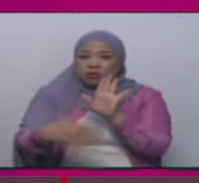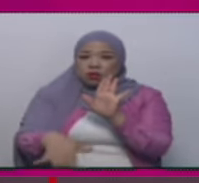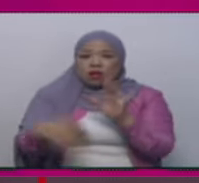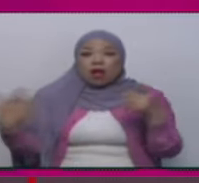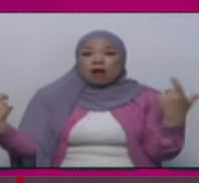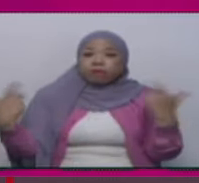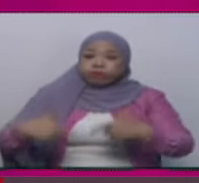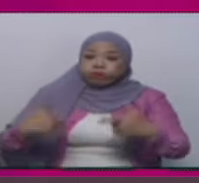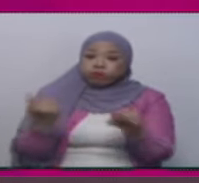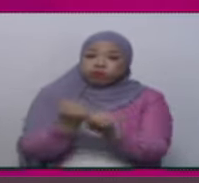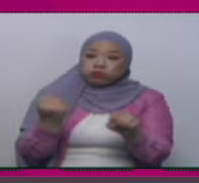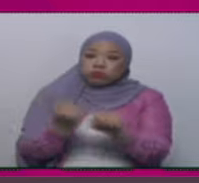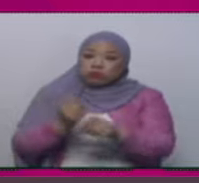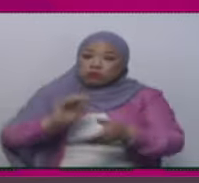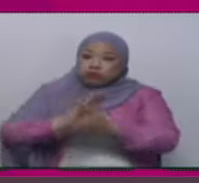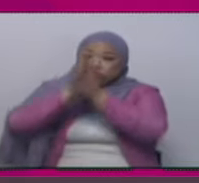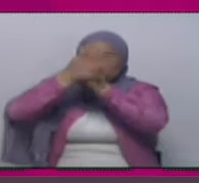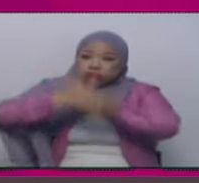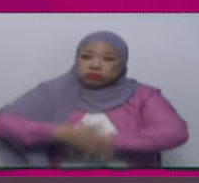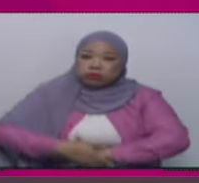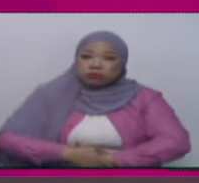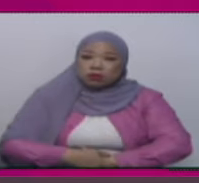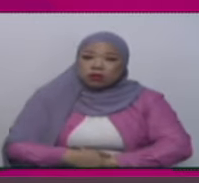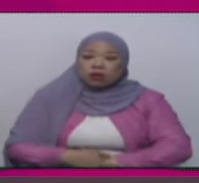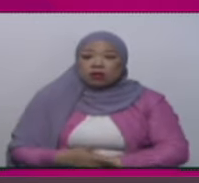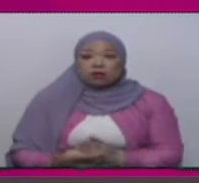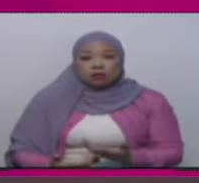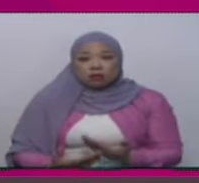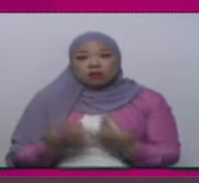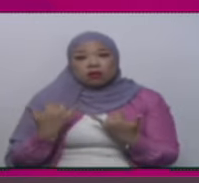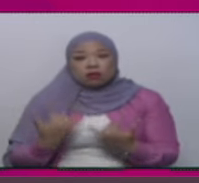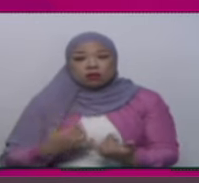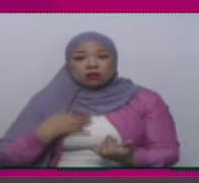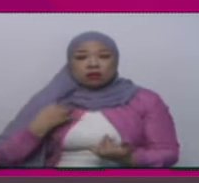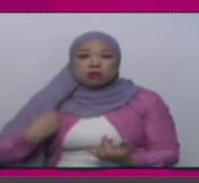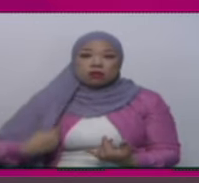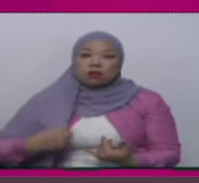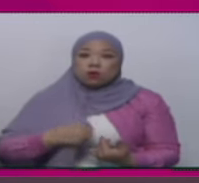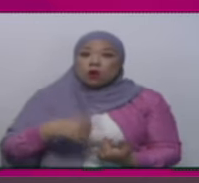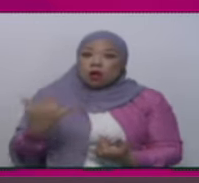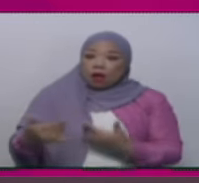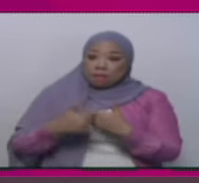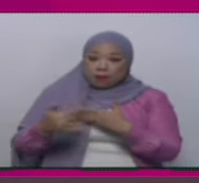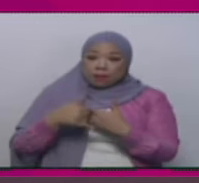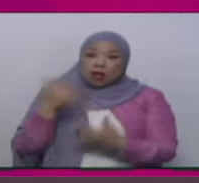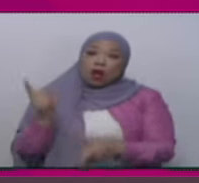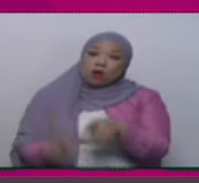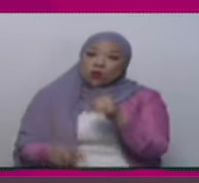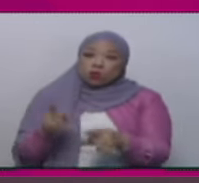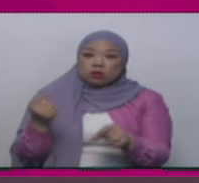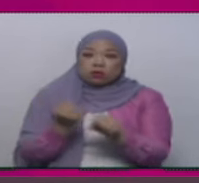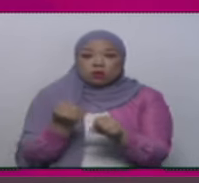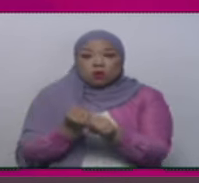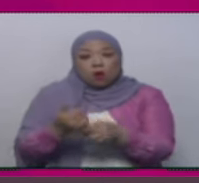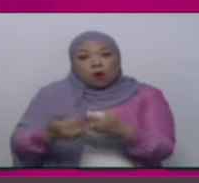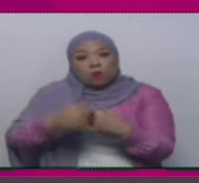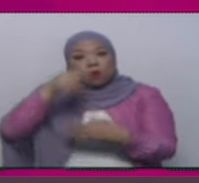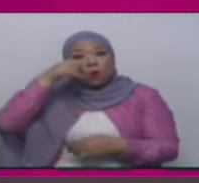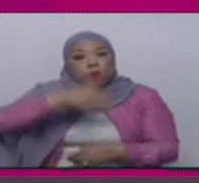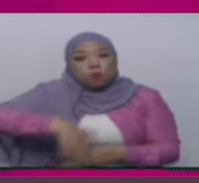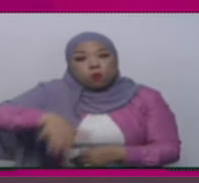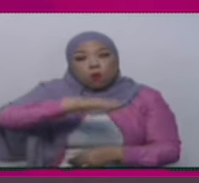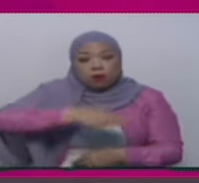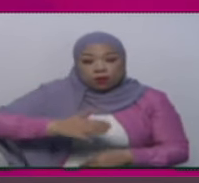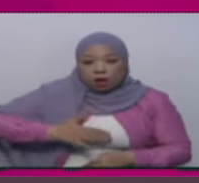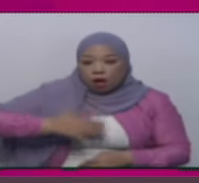guerra de exterminio que ahora además amenaza con incrementarse contra el pueblo árabe de